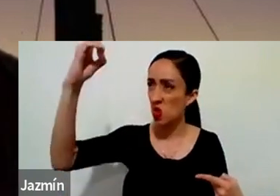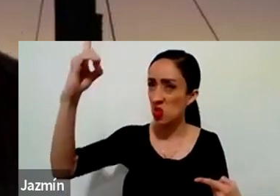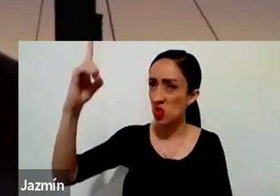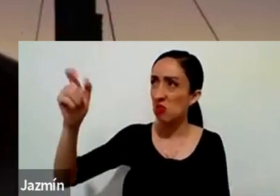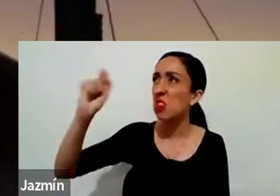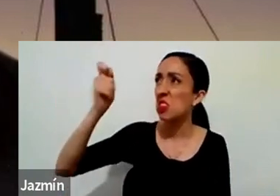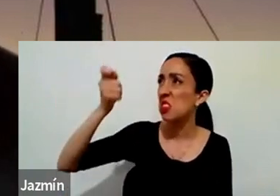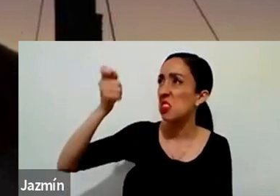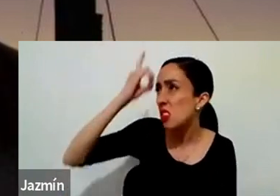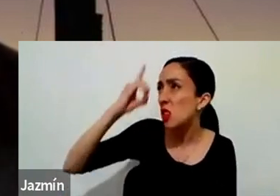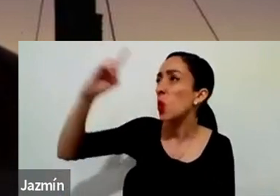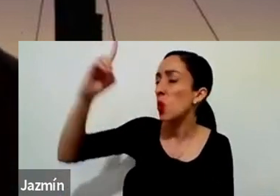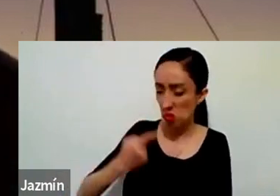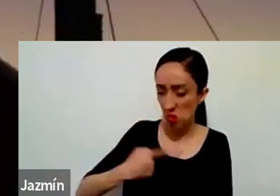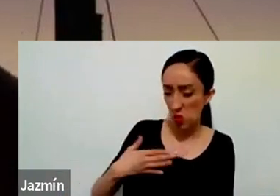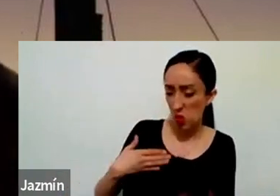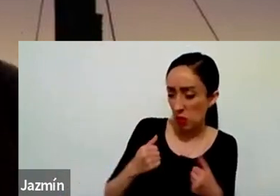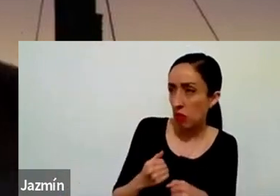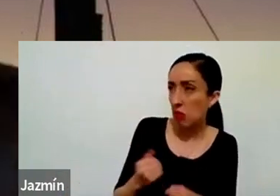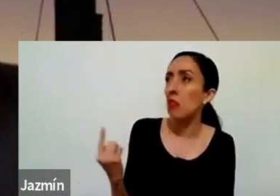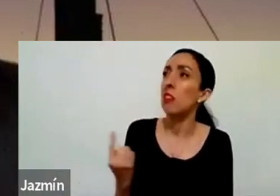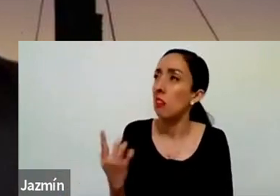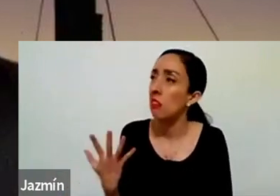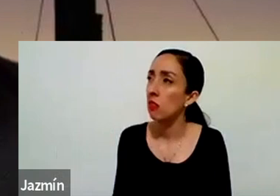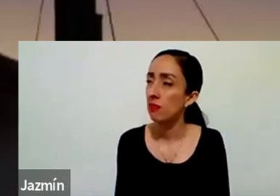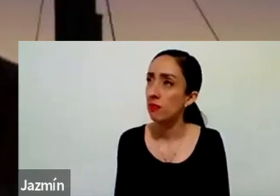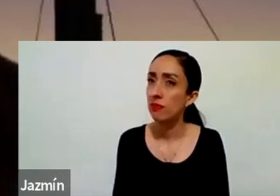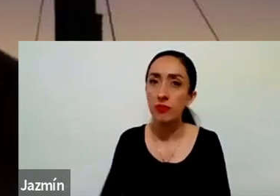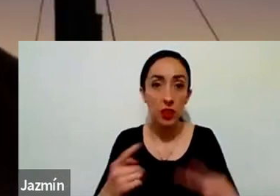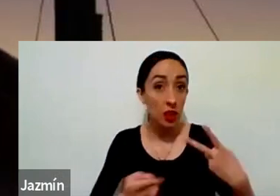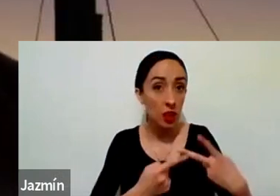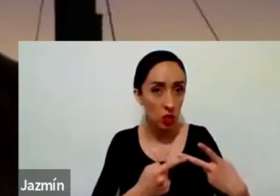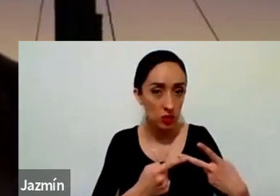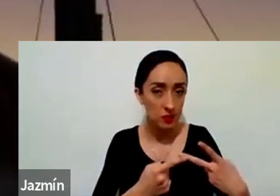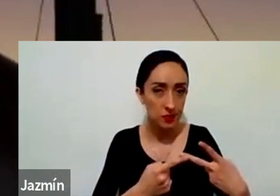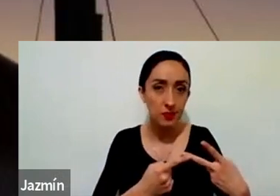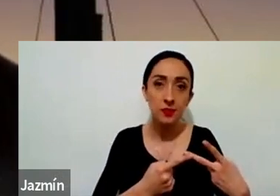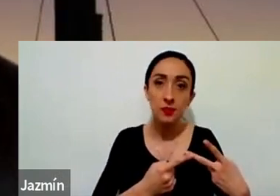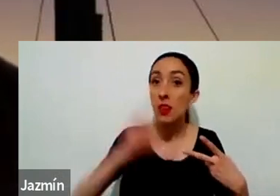El otro punto, que Dios conoce nuestro